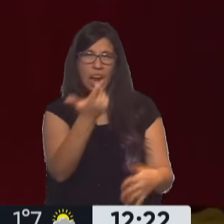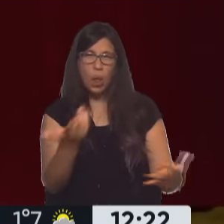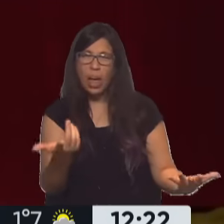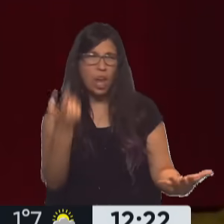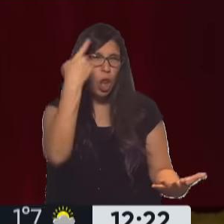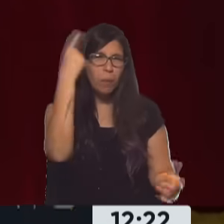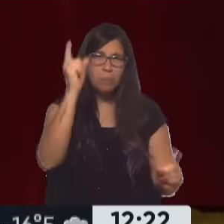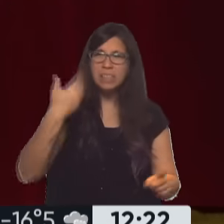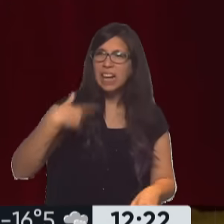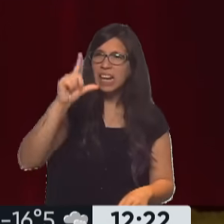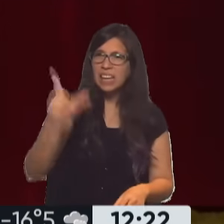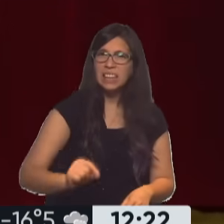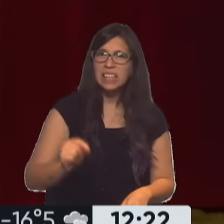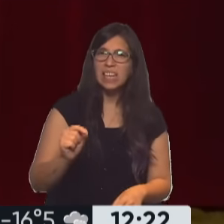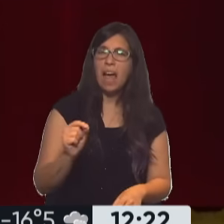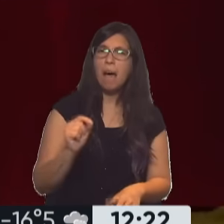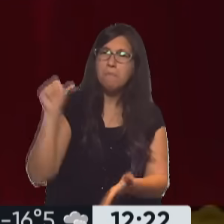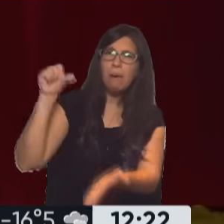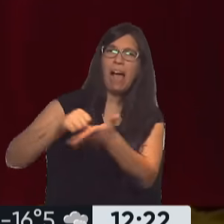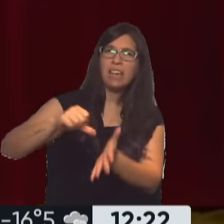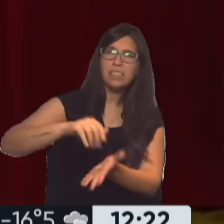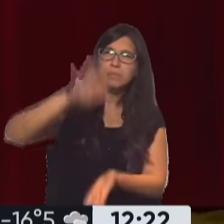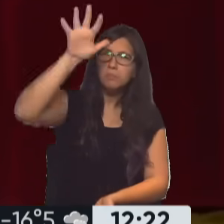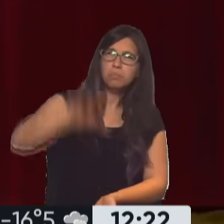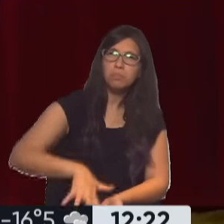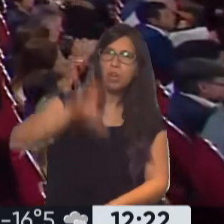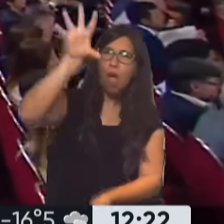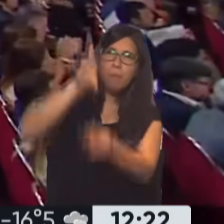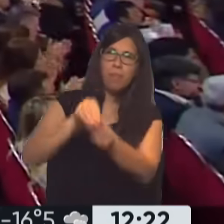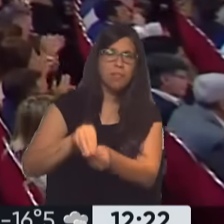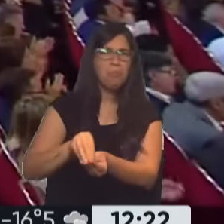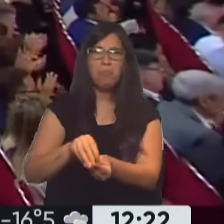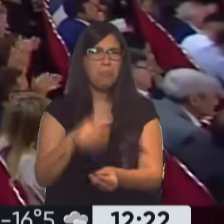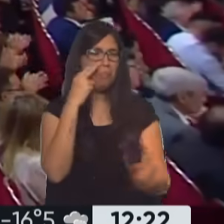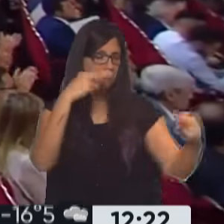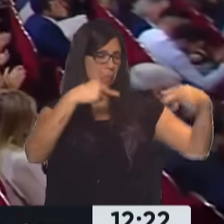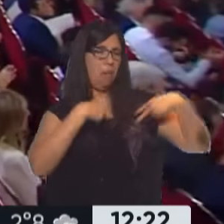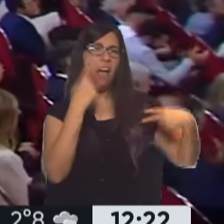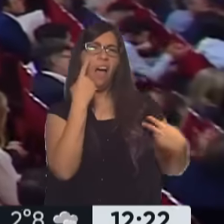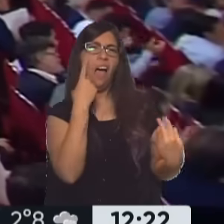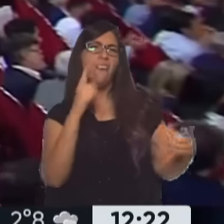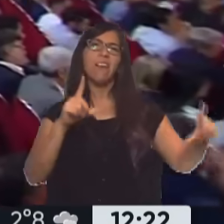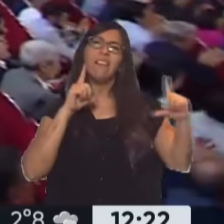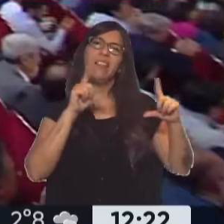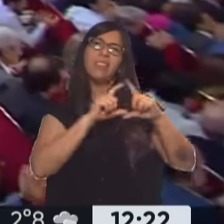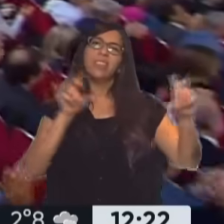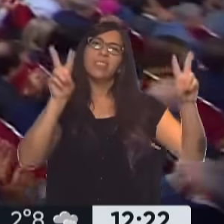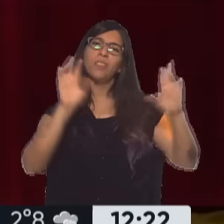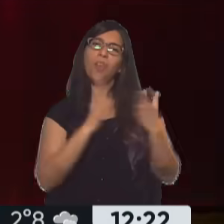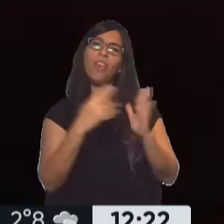piensan en la Argentina como nación sino que se miran a ellos mismos para ver cómo se ven en un título de